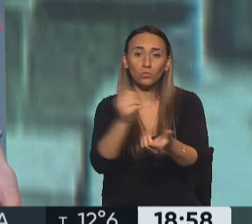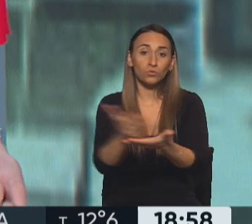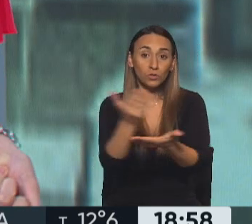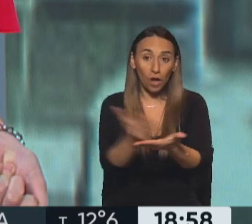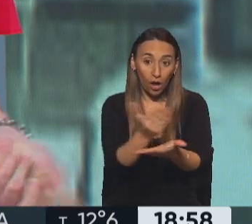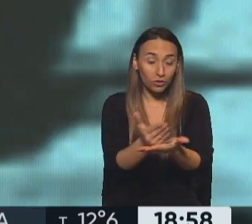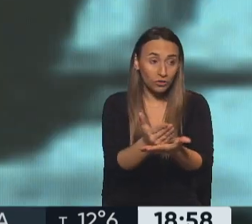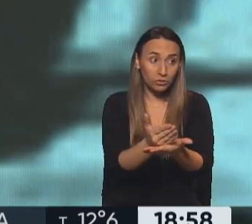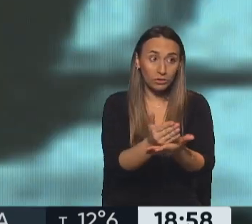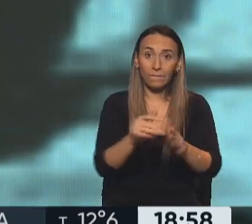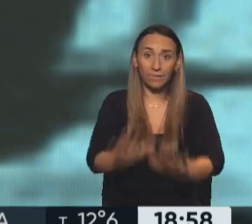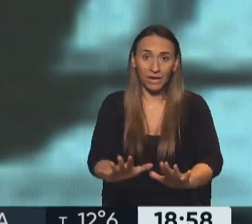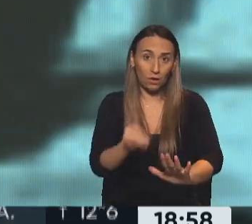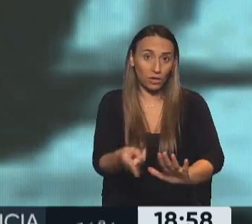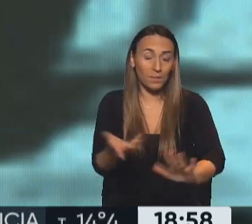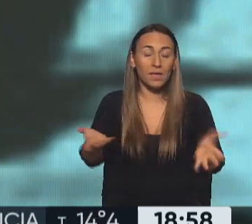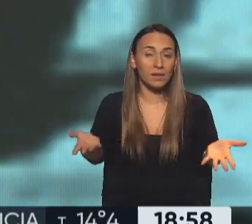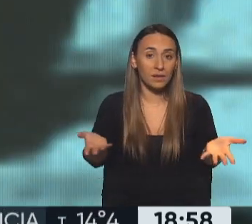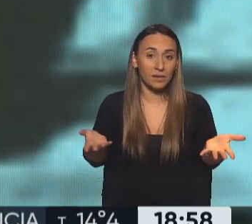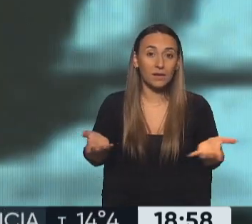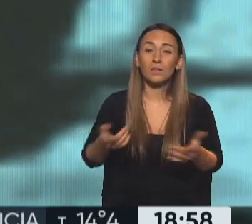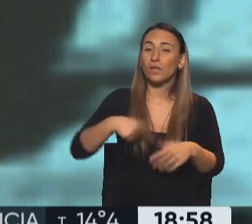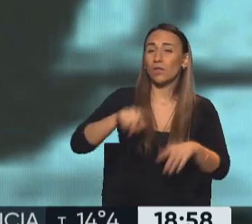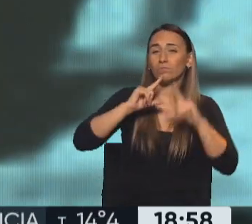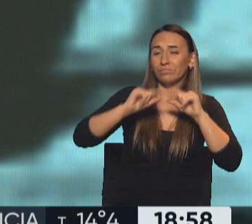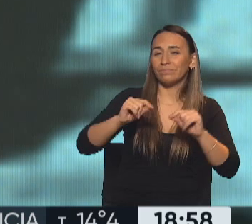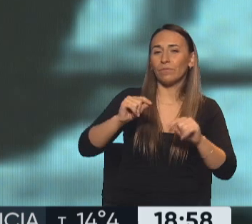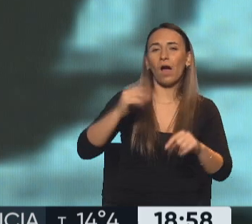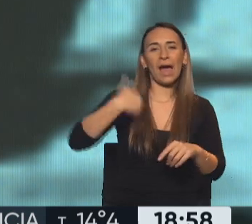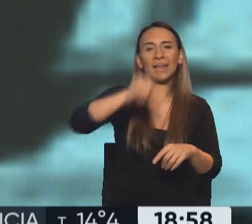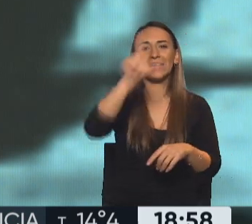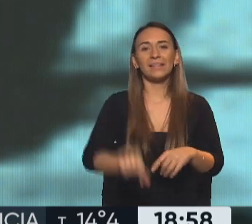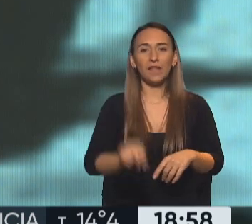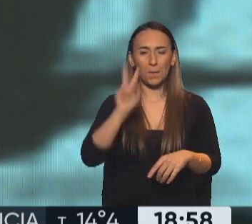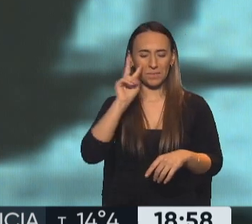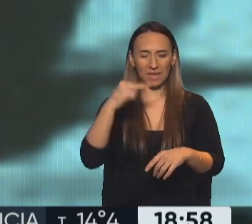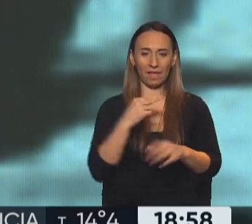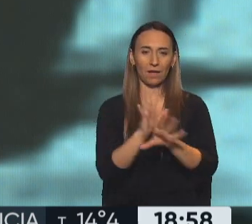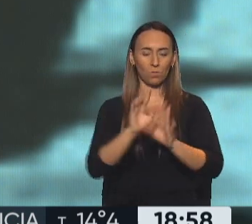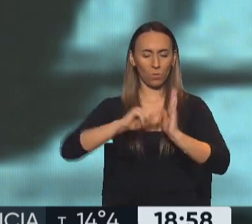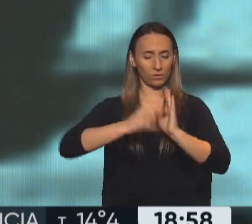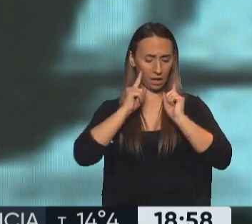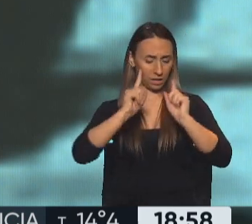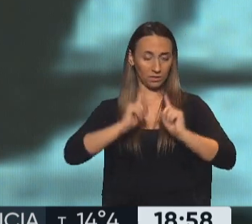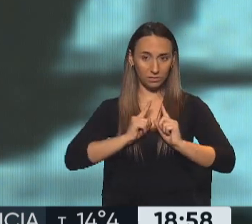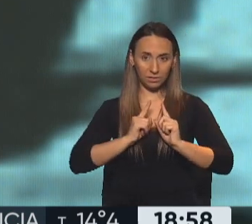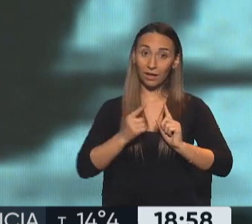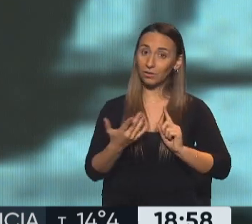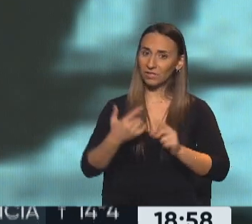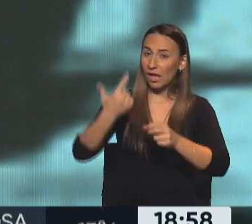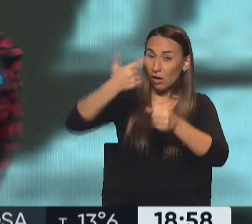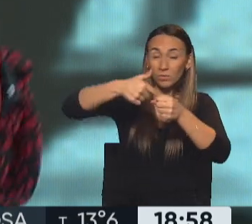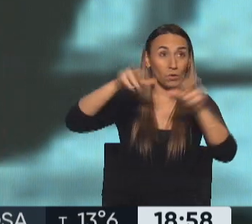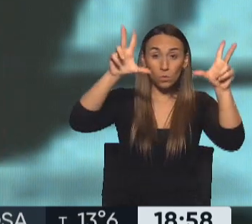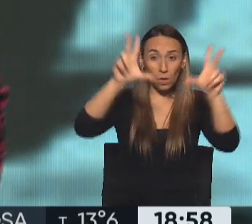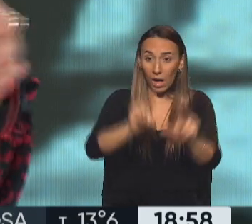materia esencial, ¿no? Claro, y se quejan de la mirada centralista. Pensemos por un segundo si este faltante de combustible, esta nulidad de escasez total